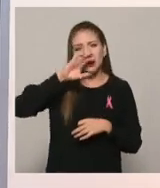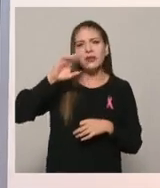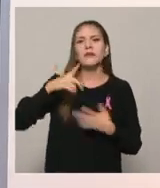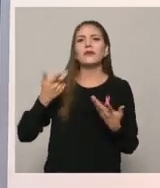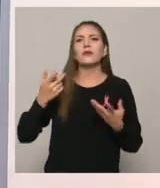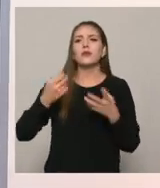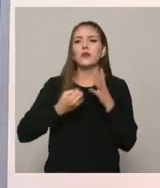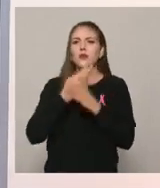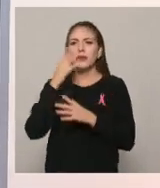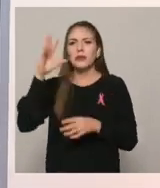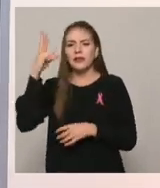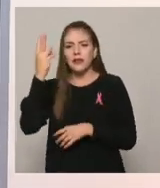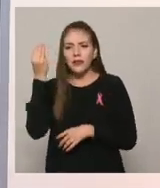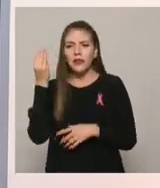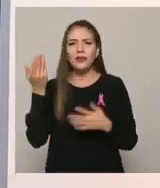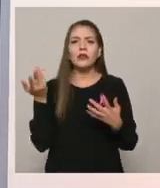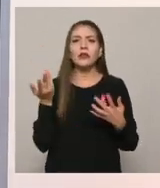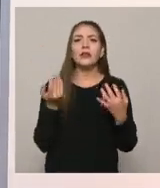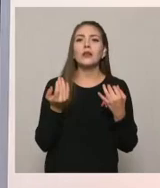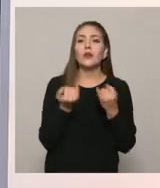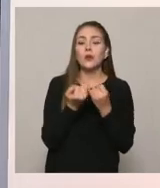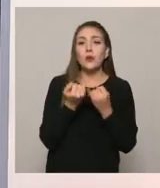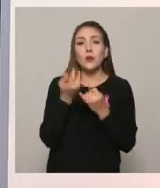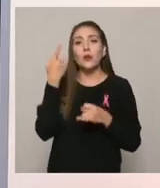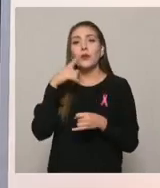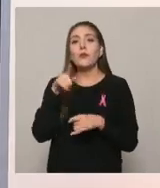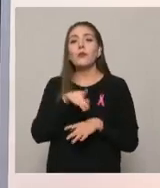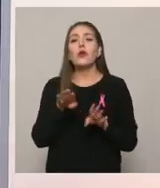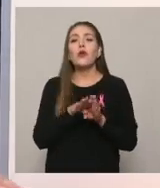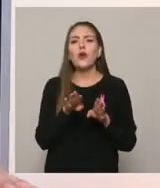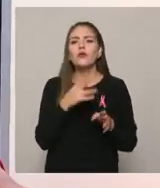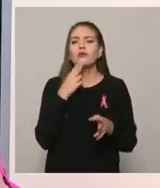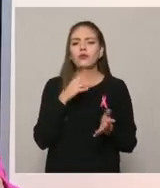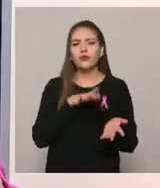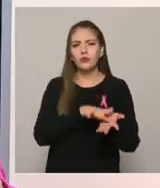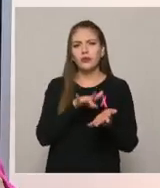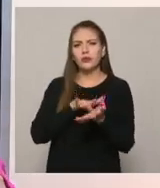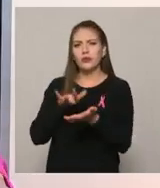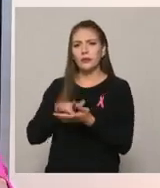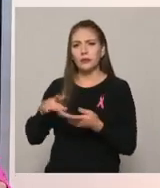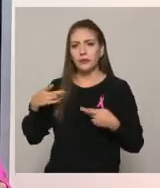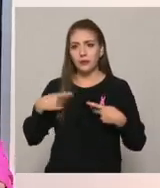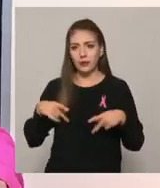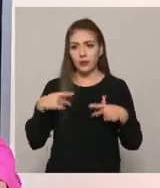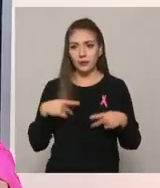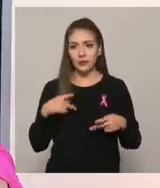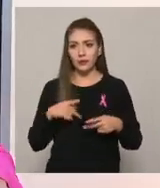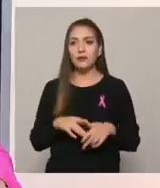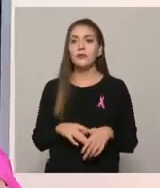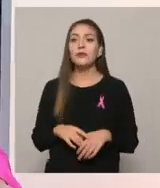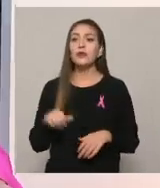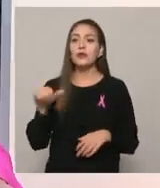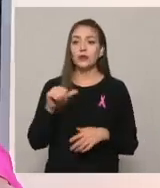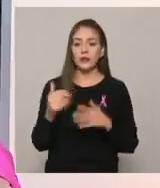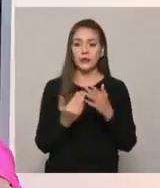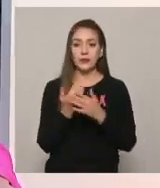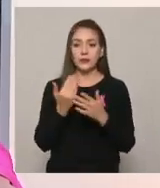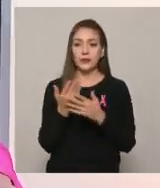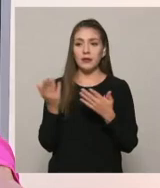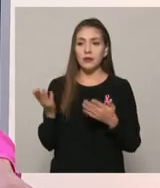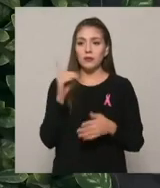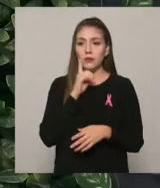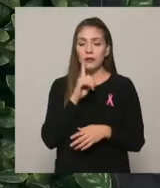nuevas tecnologías y particularmente el beneficio a la sociedad. Esta mañana me acompañan aquí en la mesa de debate